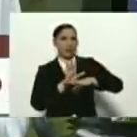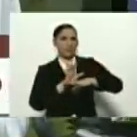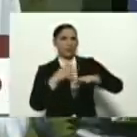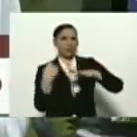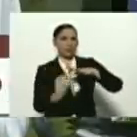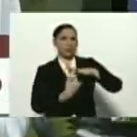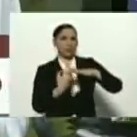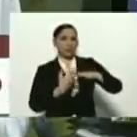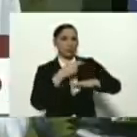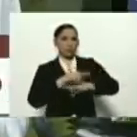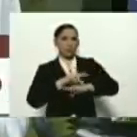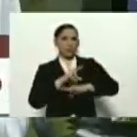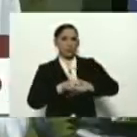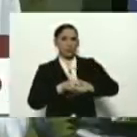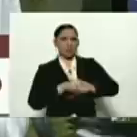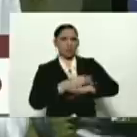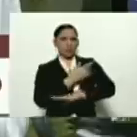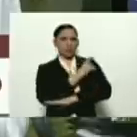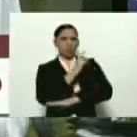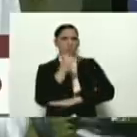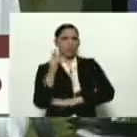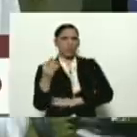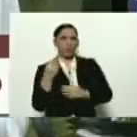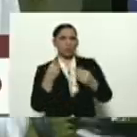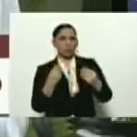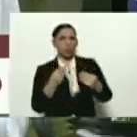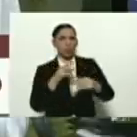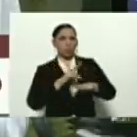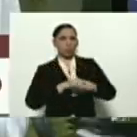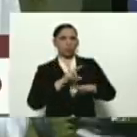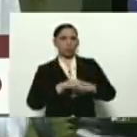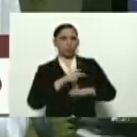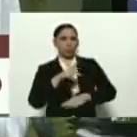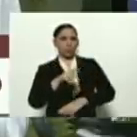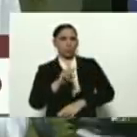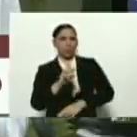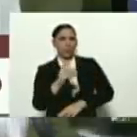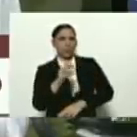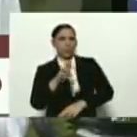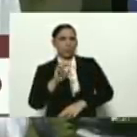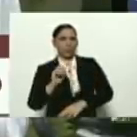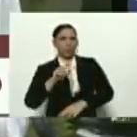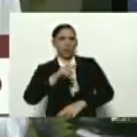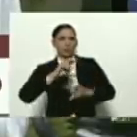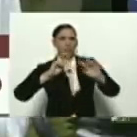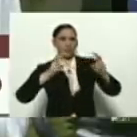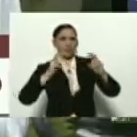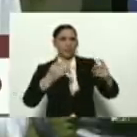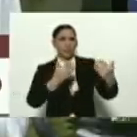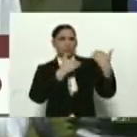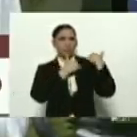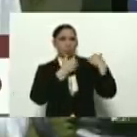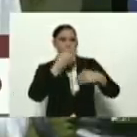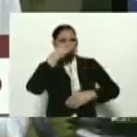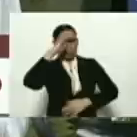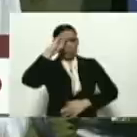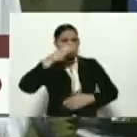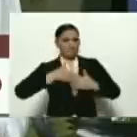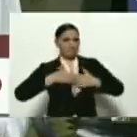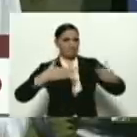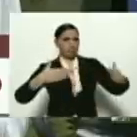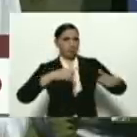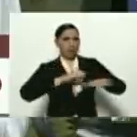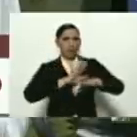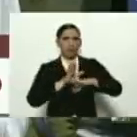de Medicina Tropical Pedro Courí como consultor en esta materia. Cuba pone a disposición del